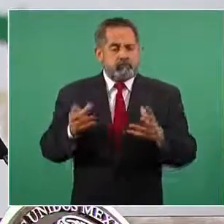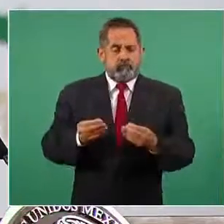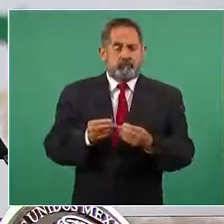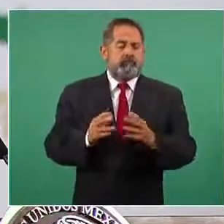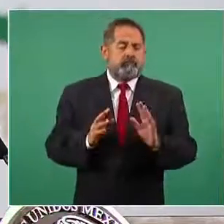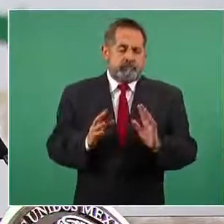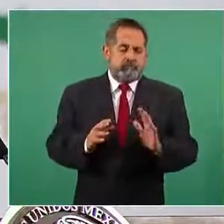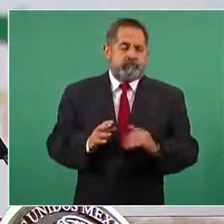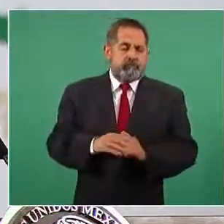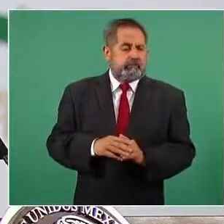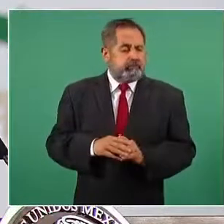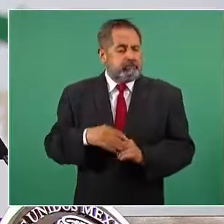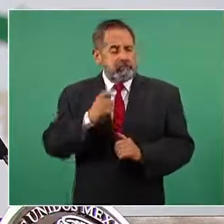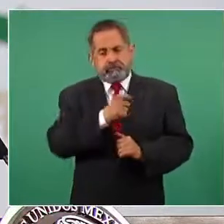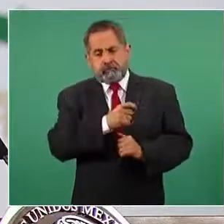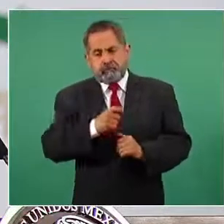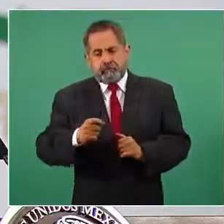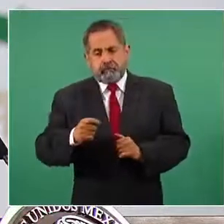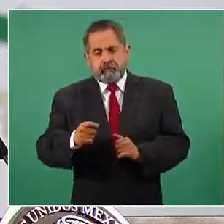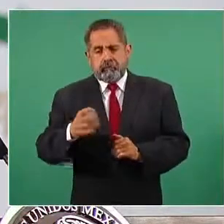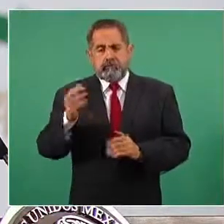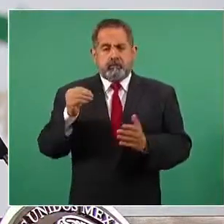del desenlace de esta epidemia,